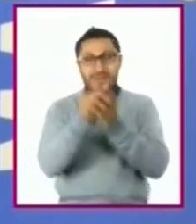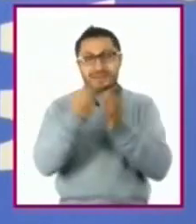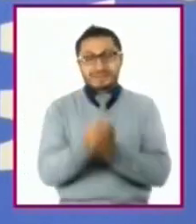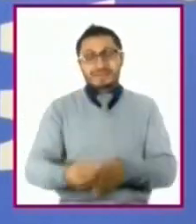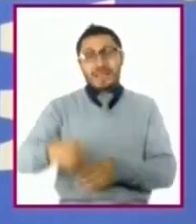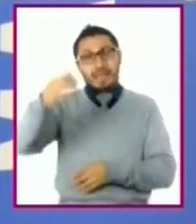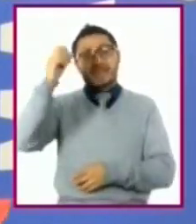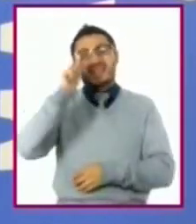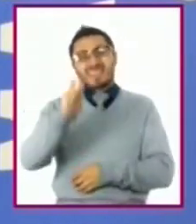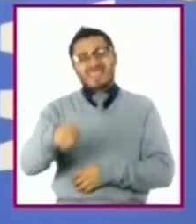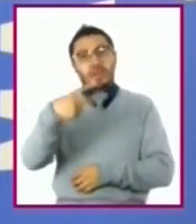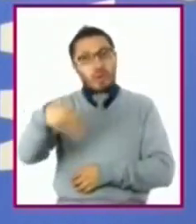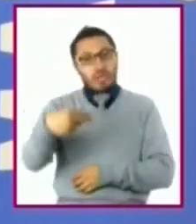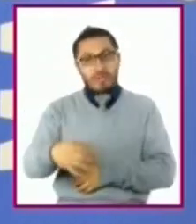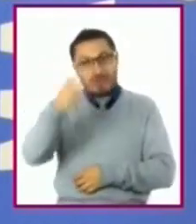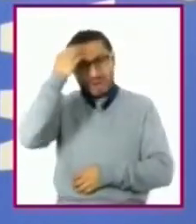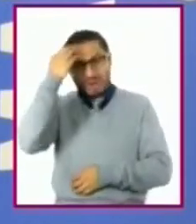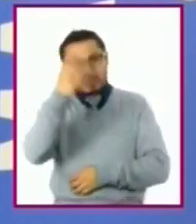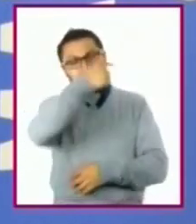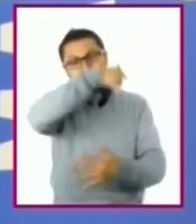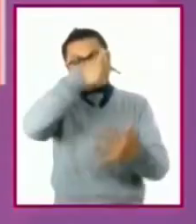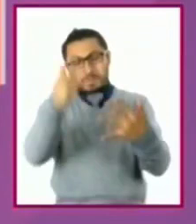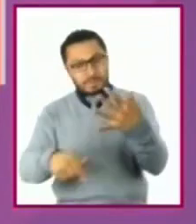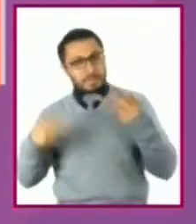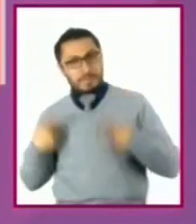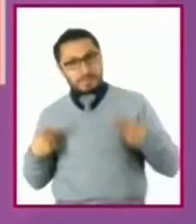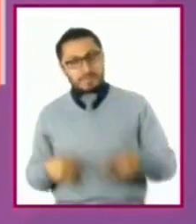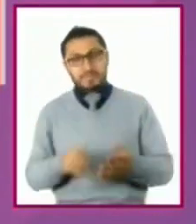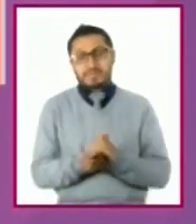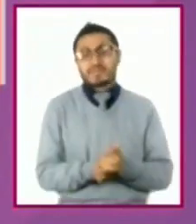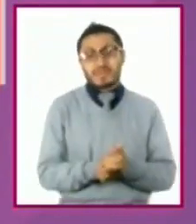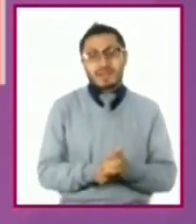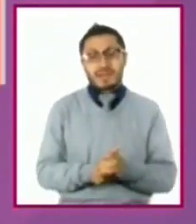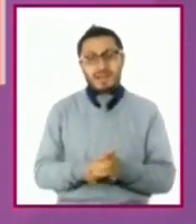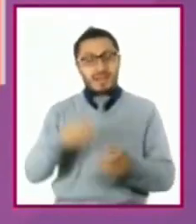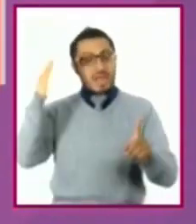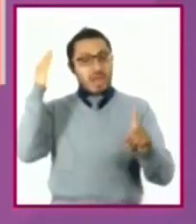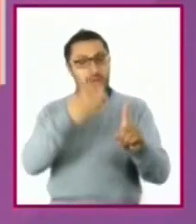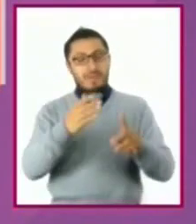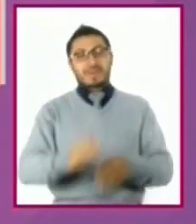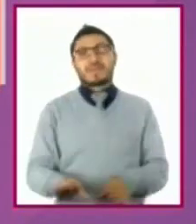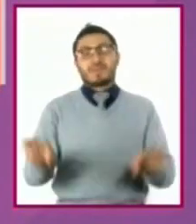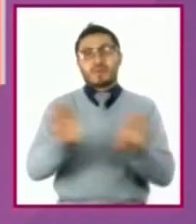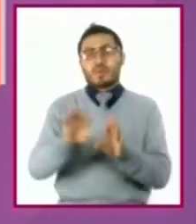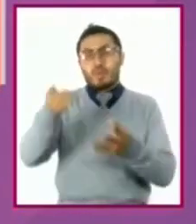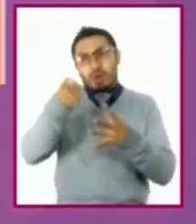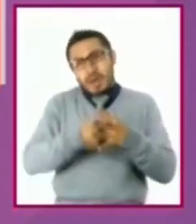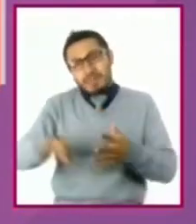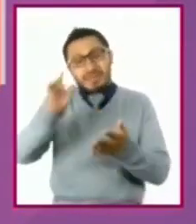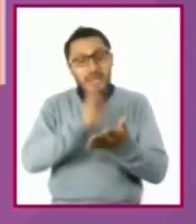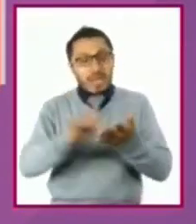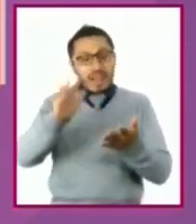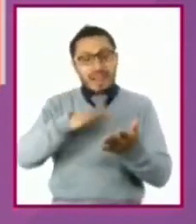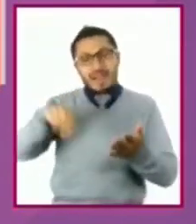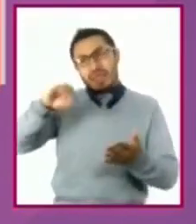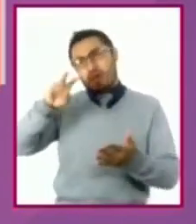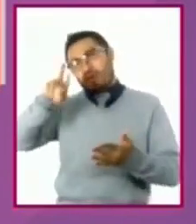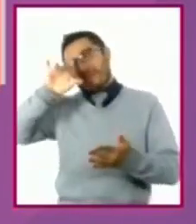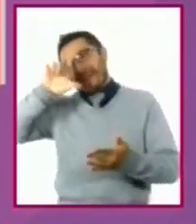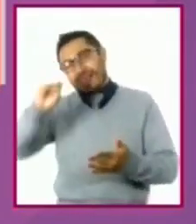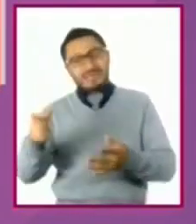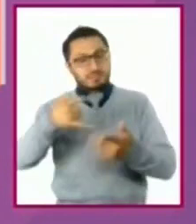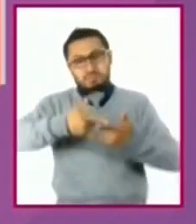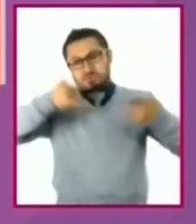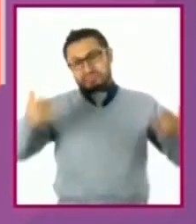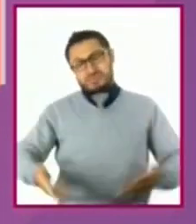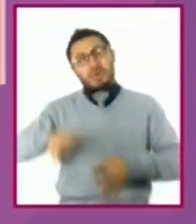personajes, en la que el aprendizaje esperado será acercarnos a la lectura de novelas y cuentos latinoamericanos contemporáneos